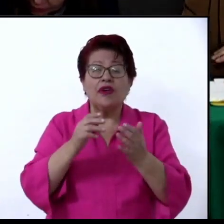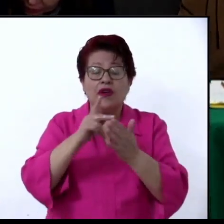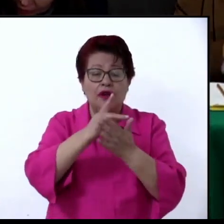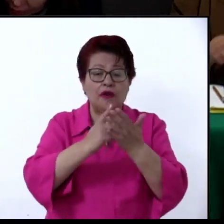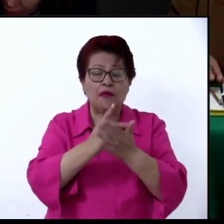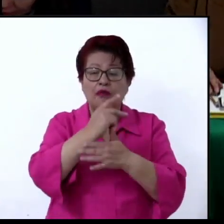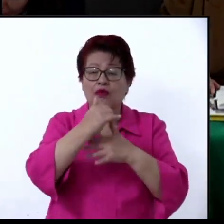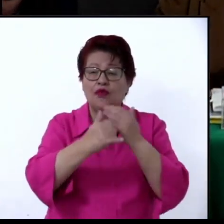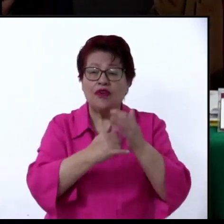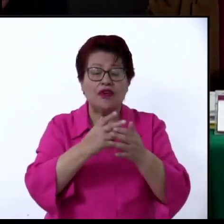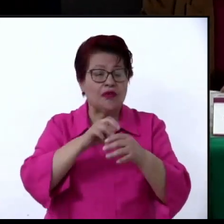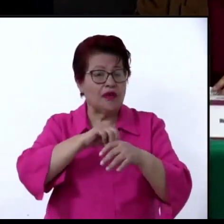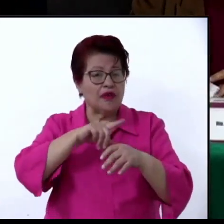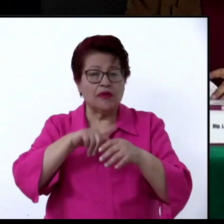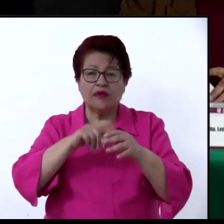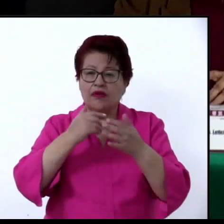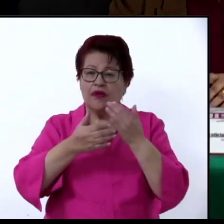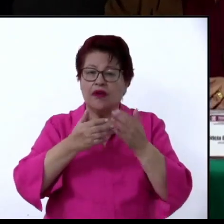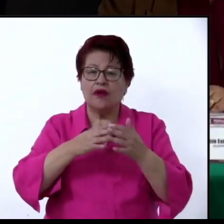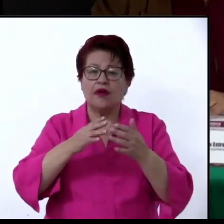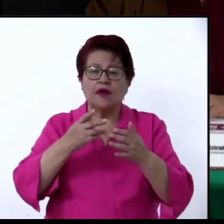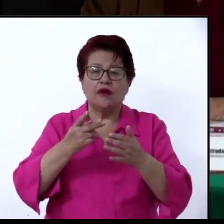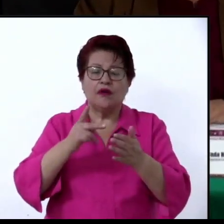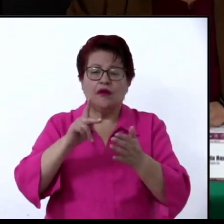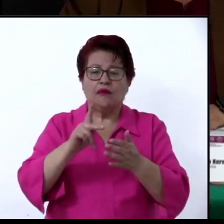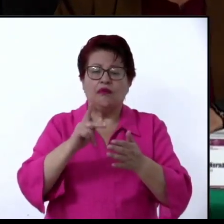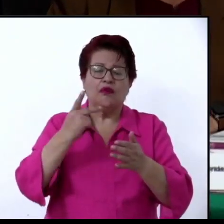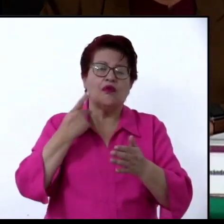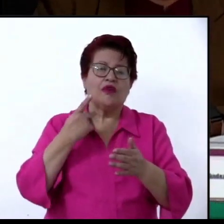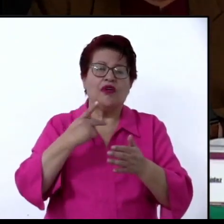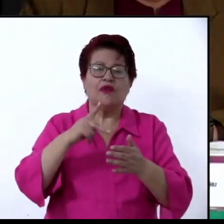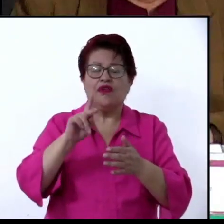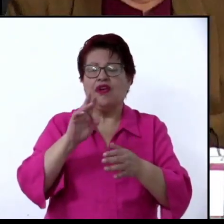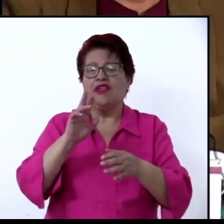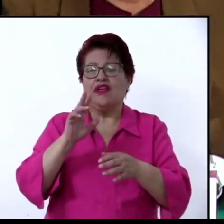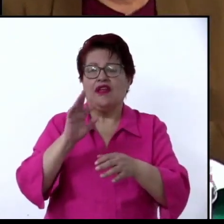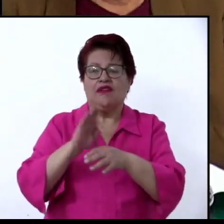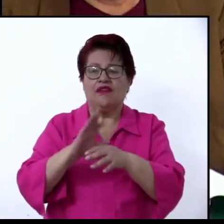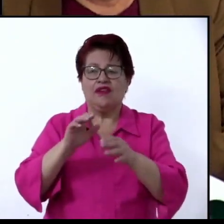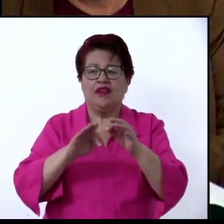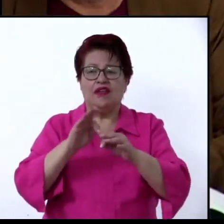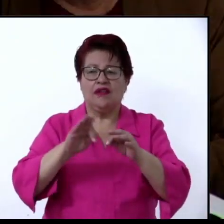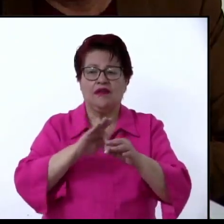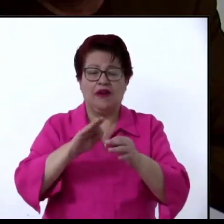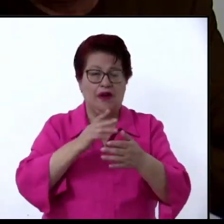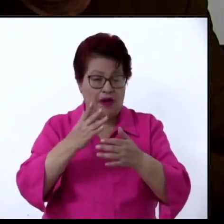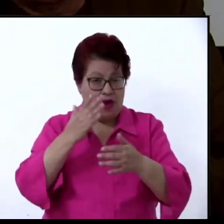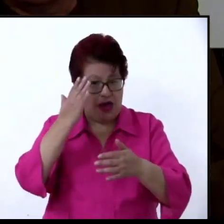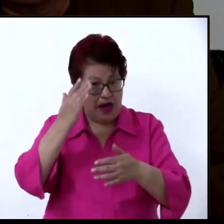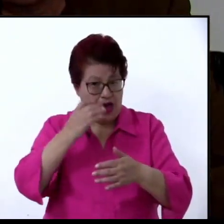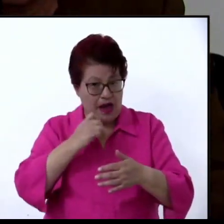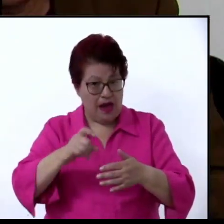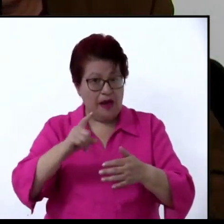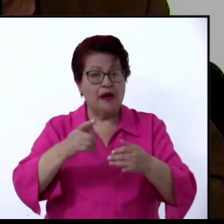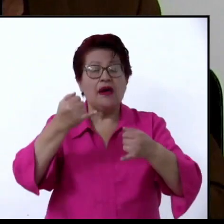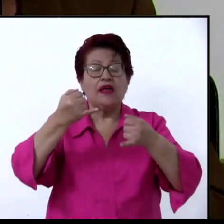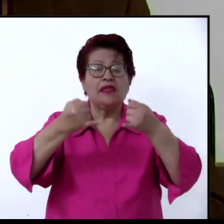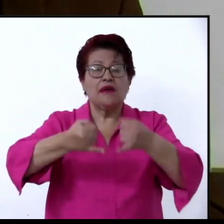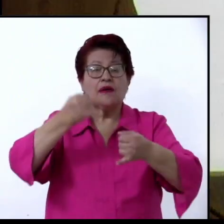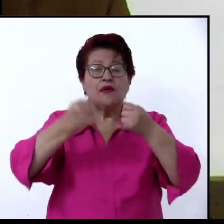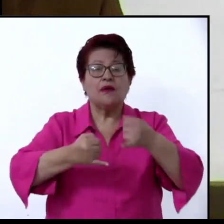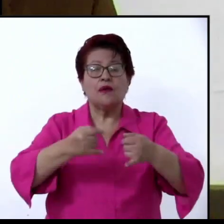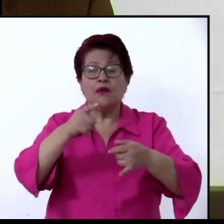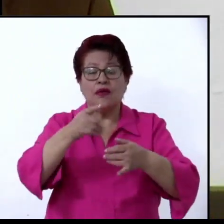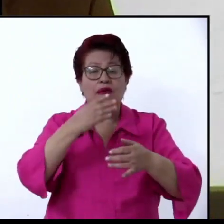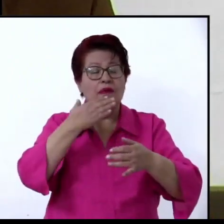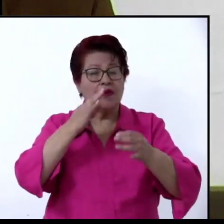proyectos especializados en la Procuraduría de la Defensa del Trabajo, con personas capacitadas en materia jurídica,